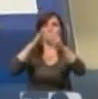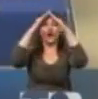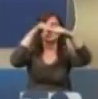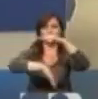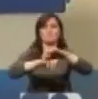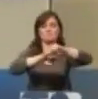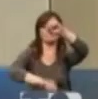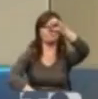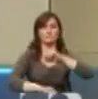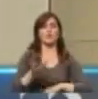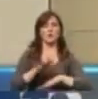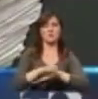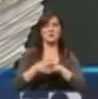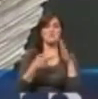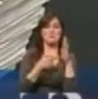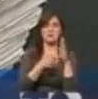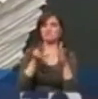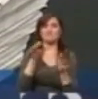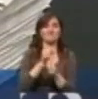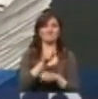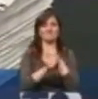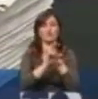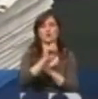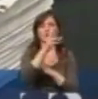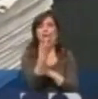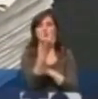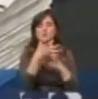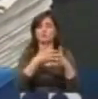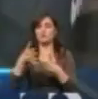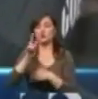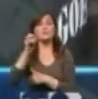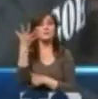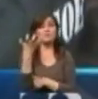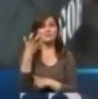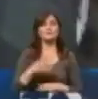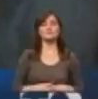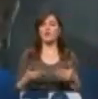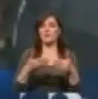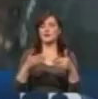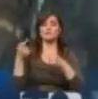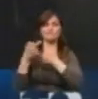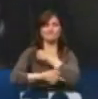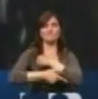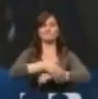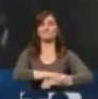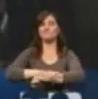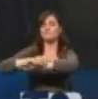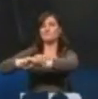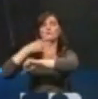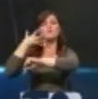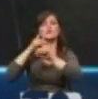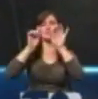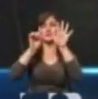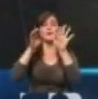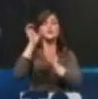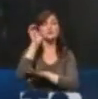de no haber hecho su declaración de impuestos de los años 2014 y 2015, delito por el que fue detenido el 6 de enero de